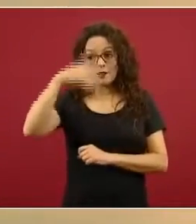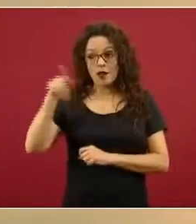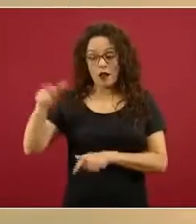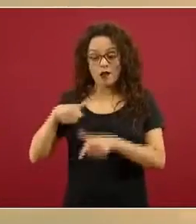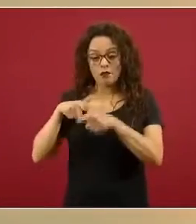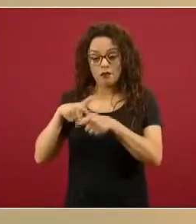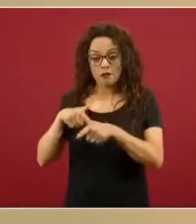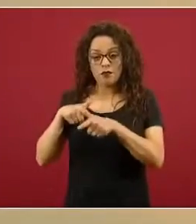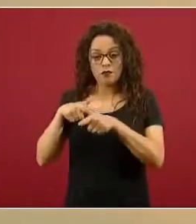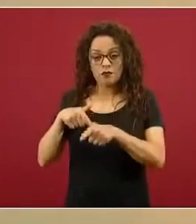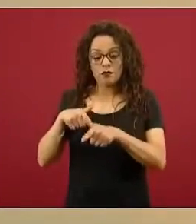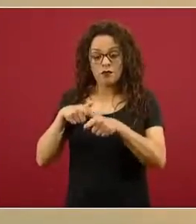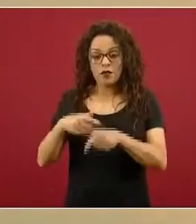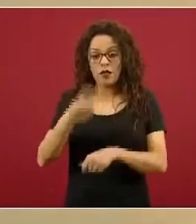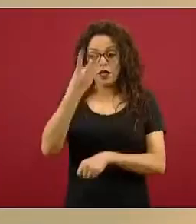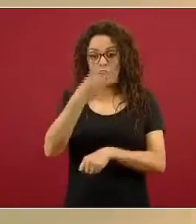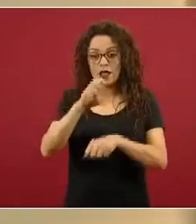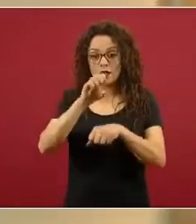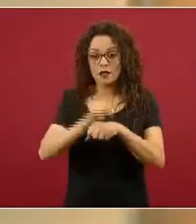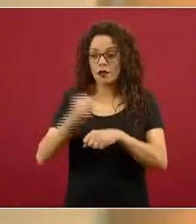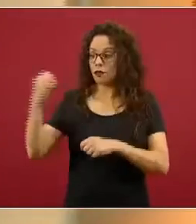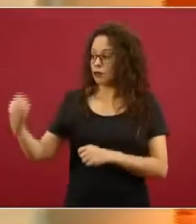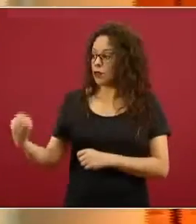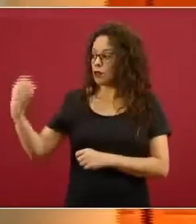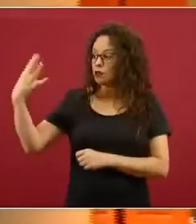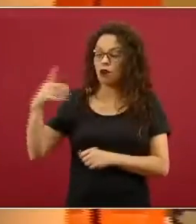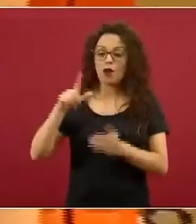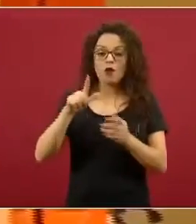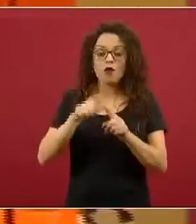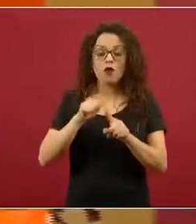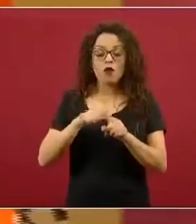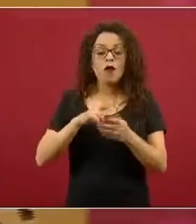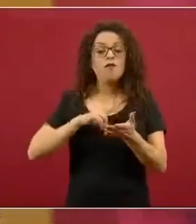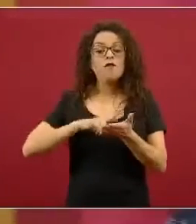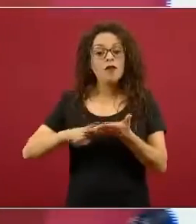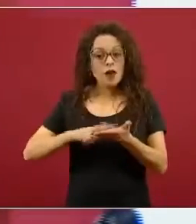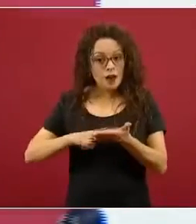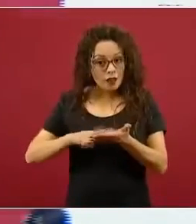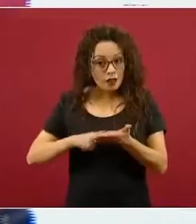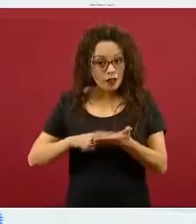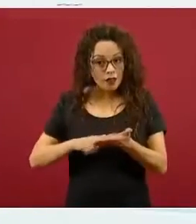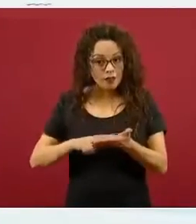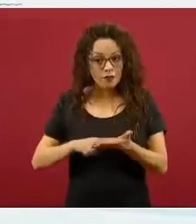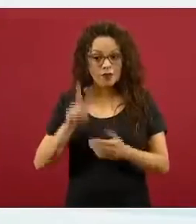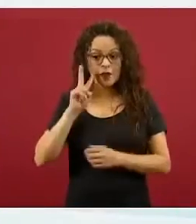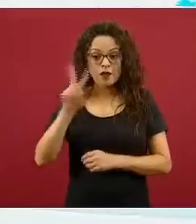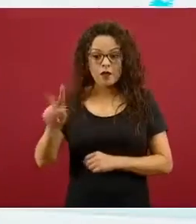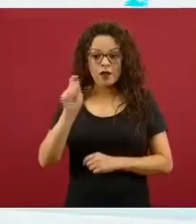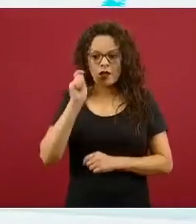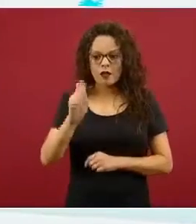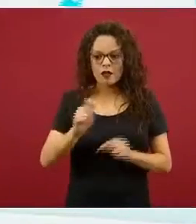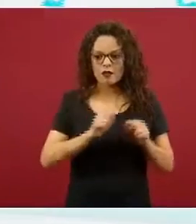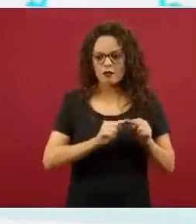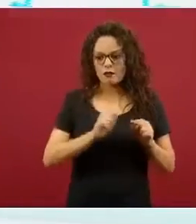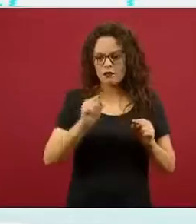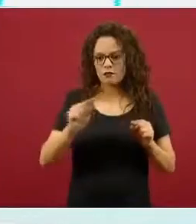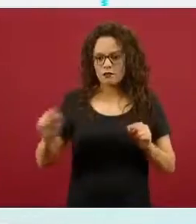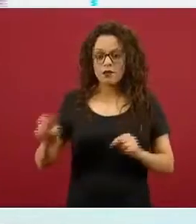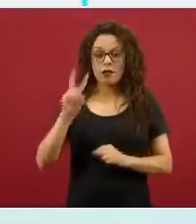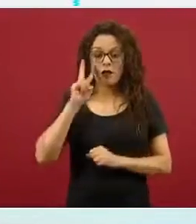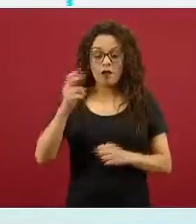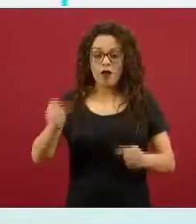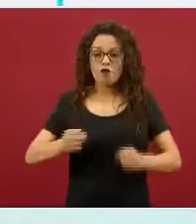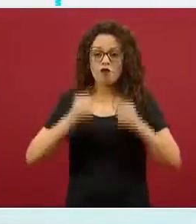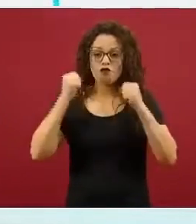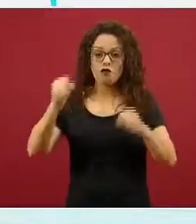ya prácticamente 3 semanas en semáforo verde. Tiene una curva, digamos, de las curvas más típicas, en donde hay un ascenso